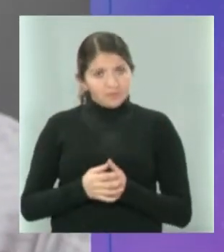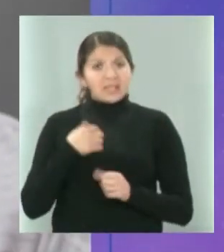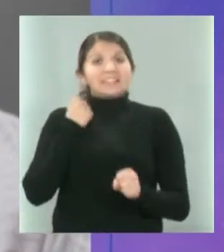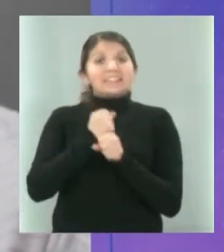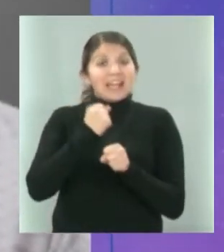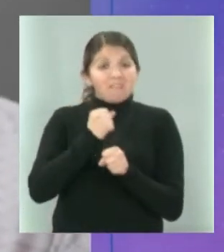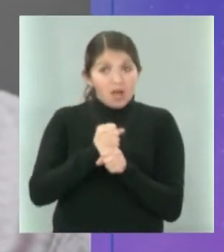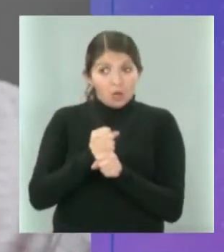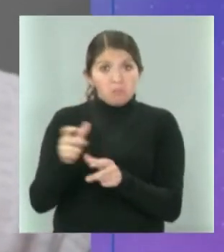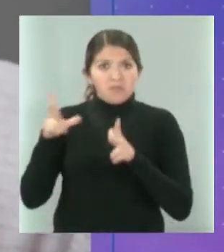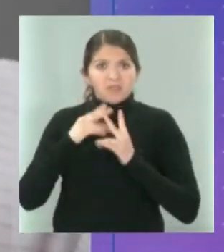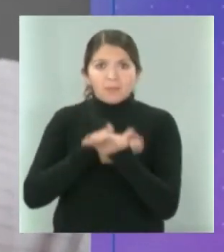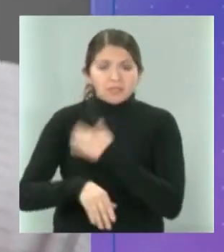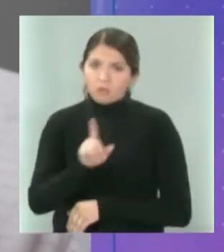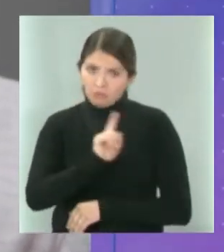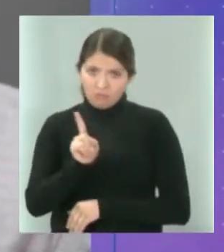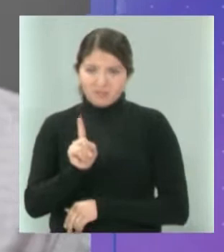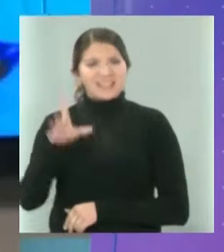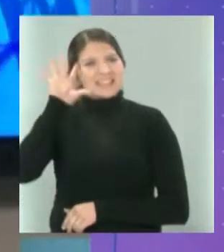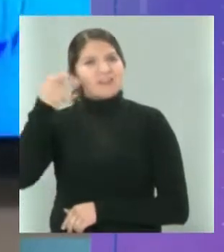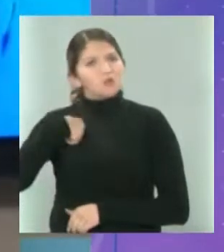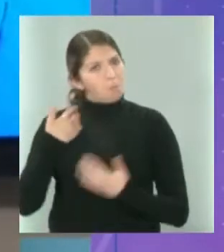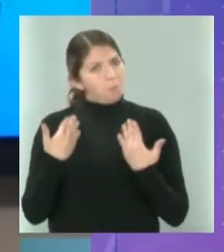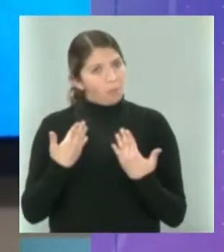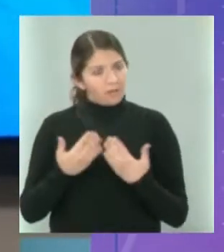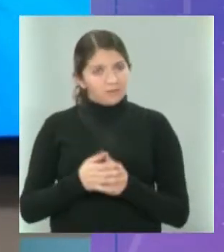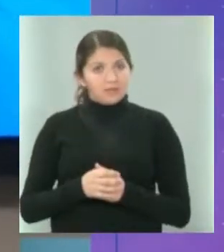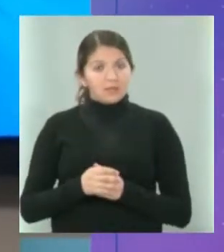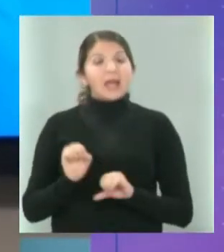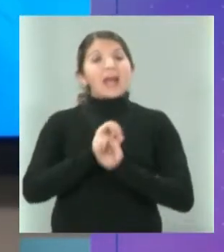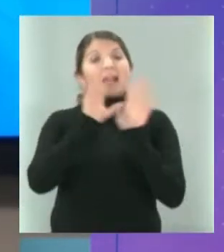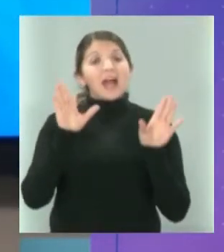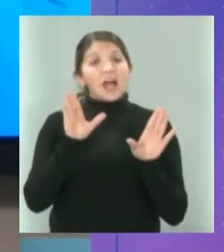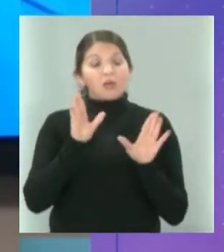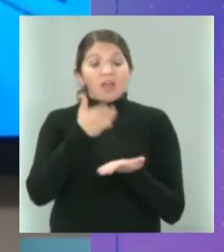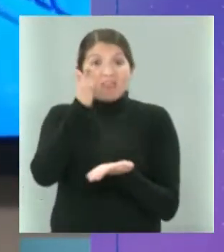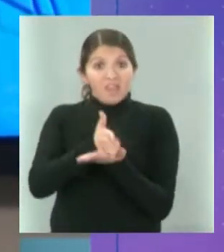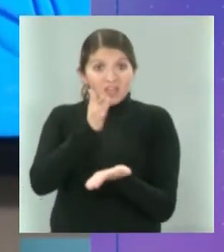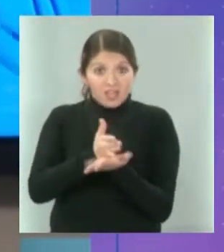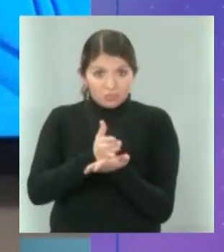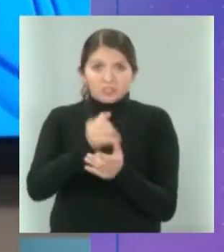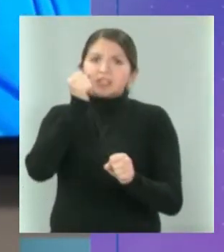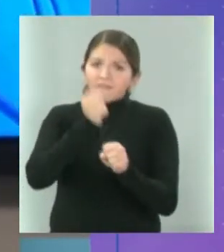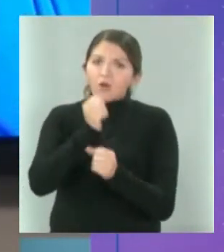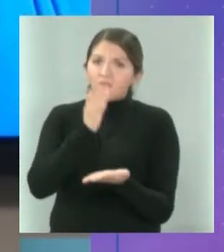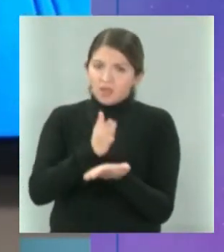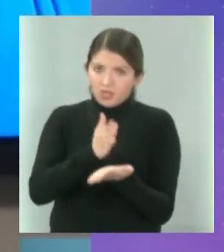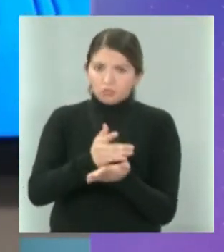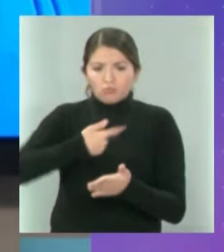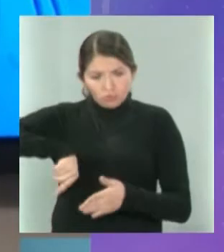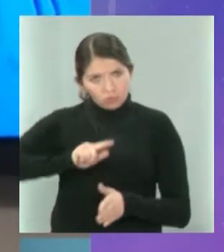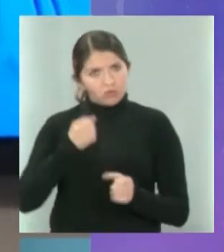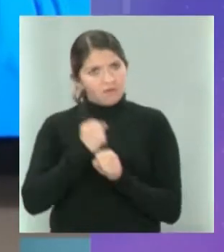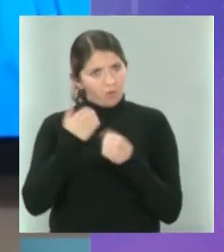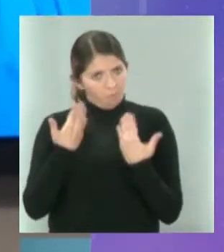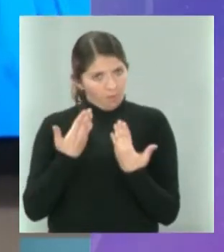me definen por mi discapacidad, sino por mis capacidades. Aclarar que es un derecho, no es por caridad o por piedad. Somos trabajadores y trabajadoras